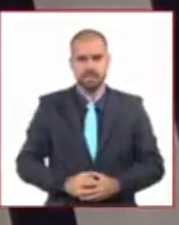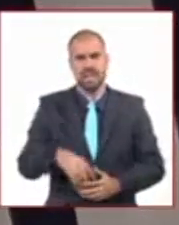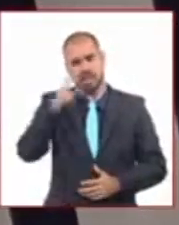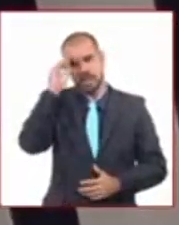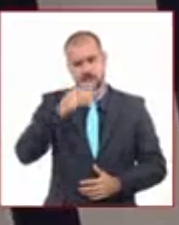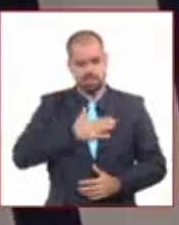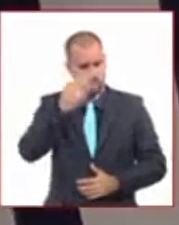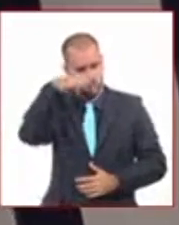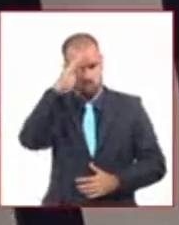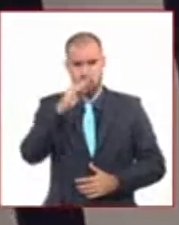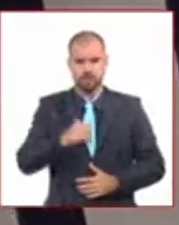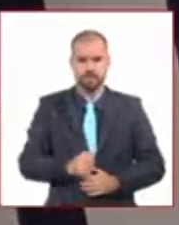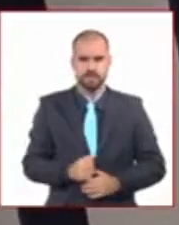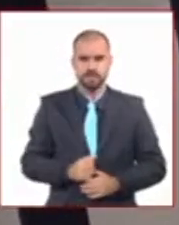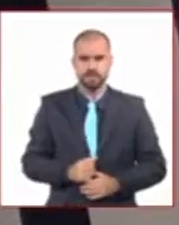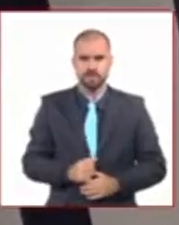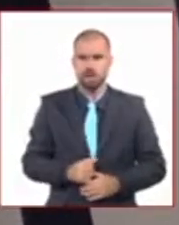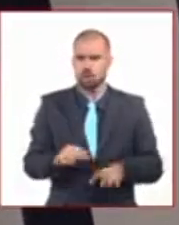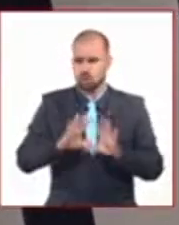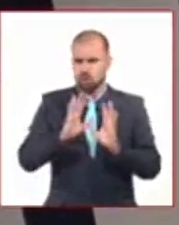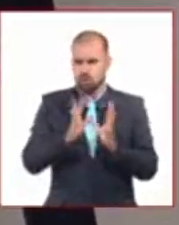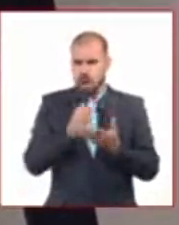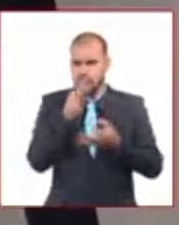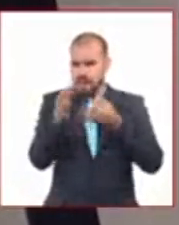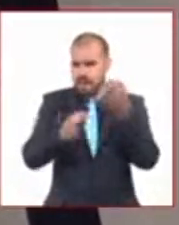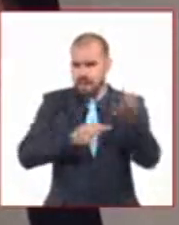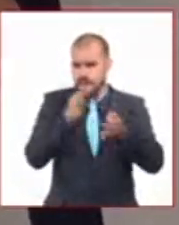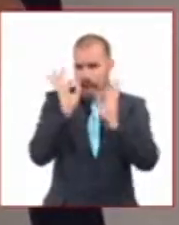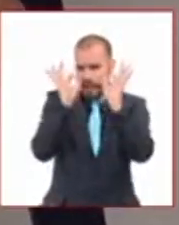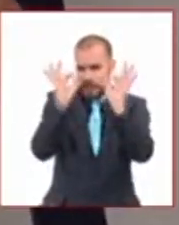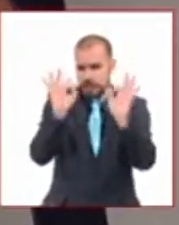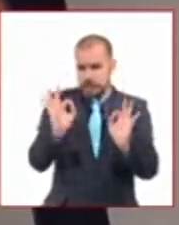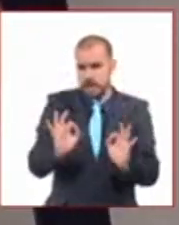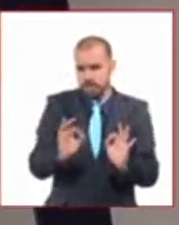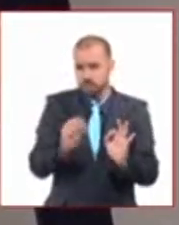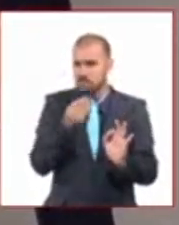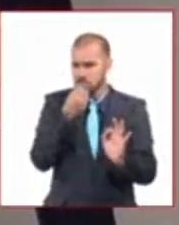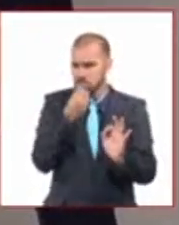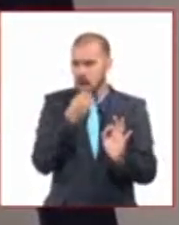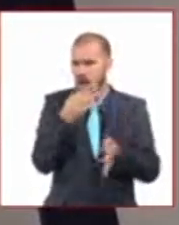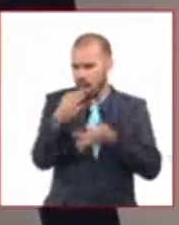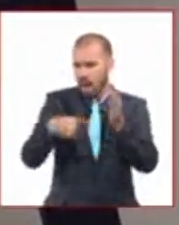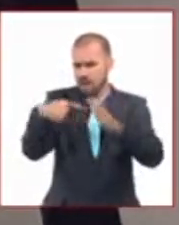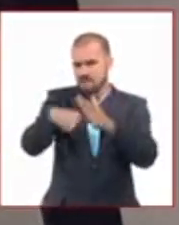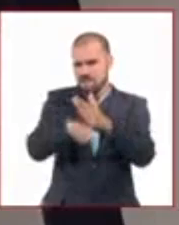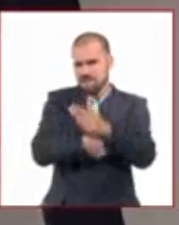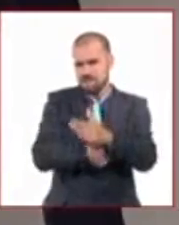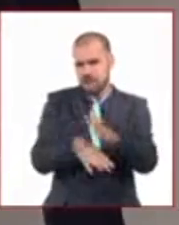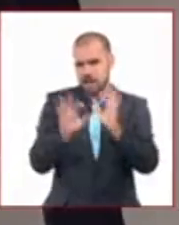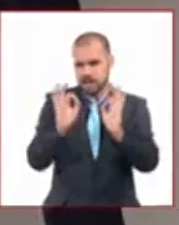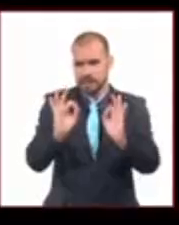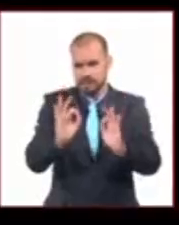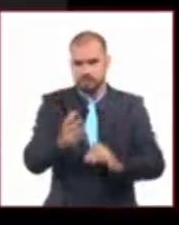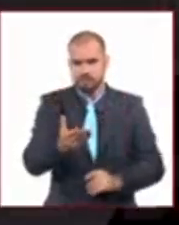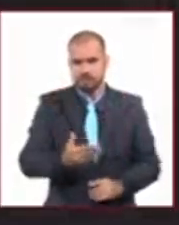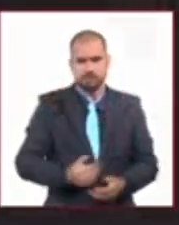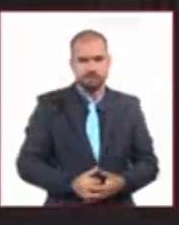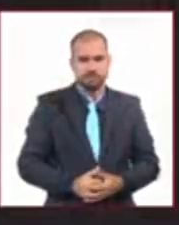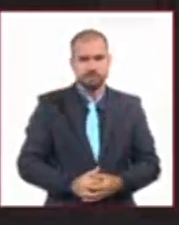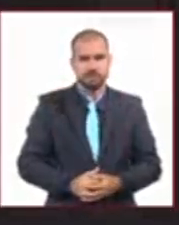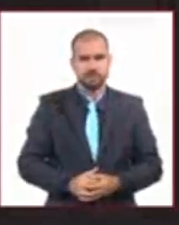vamos a rasgar la costura de la manipulación mediática y adentrarnos en la arista filoso de los acontecimientos